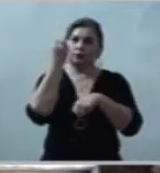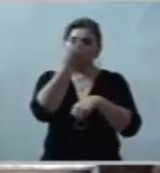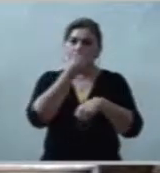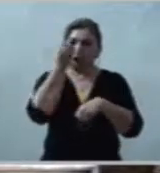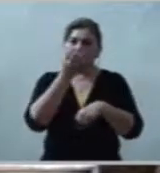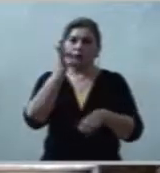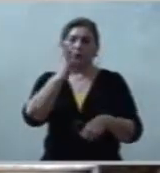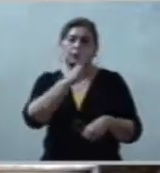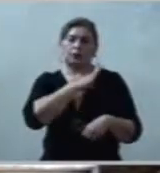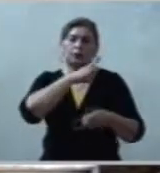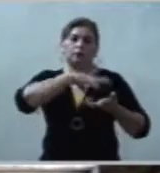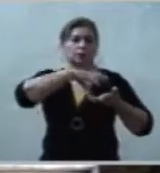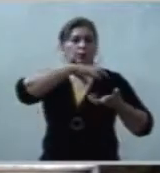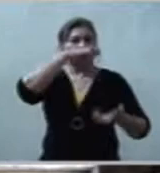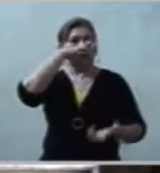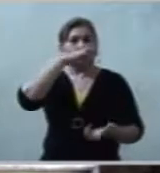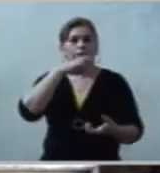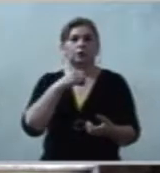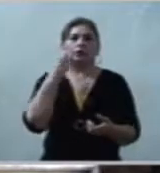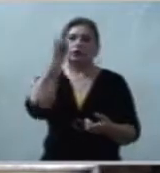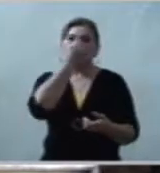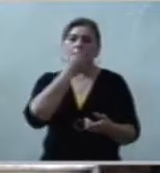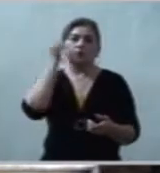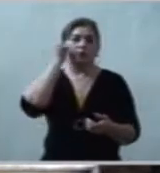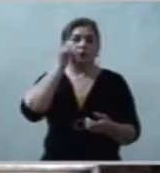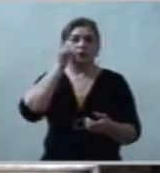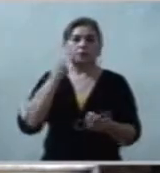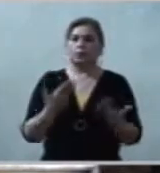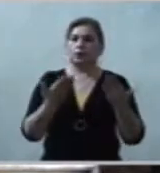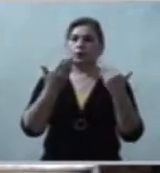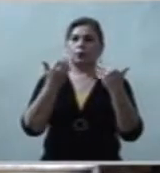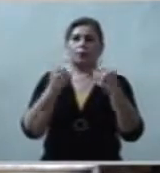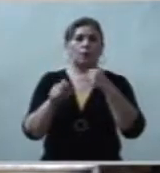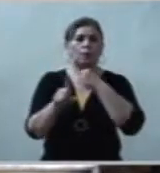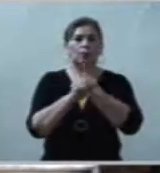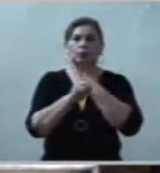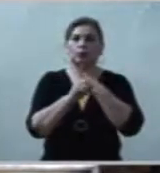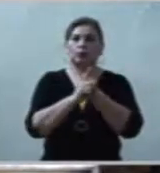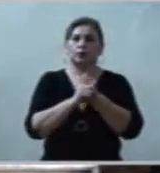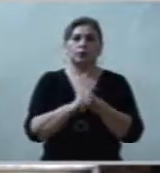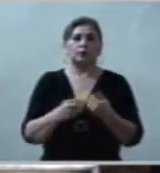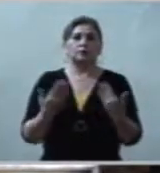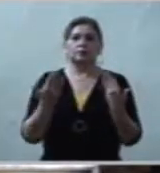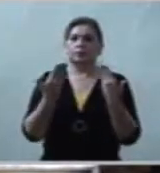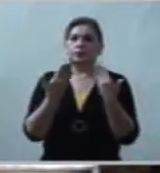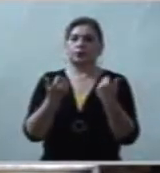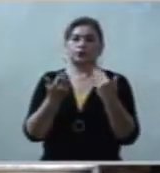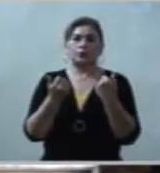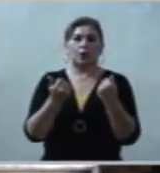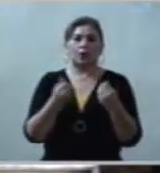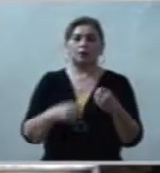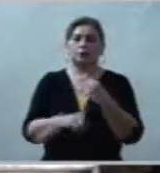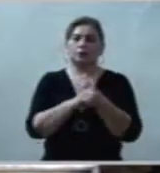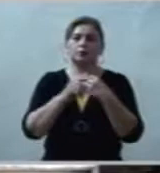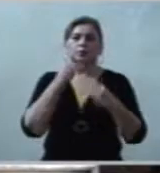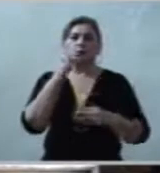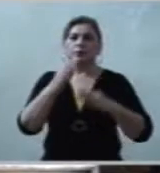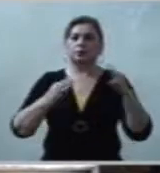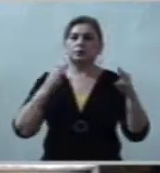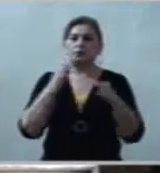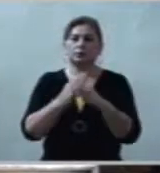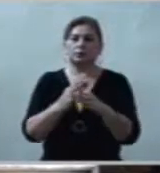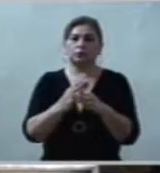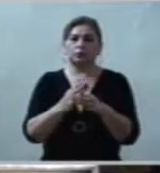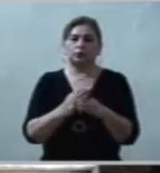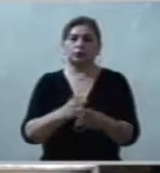enfrentar ni los problemas propios, ni los problemas del mundo, si no